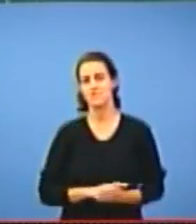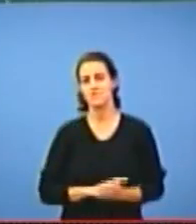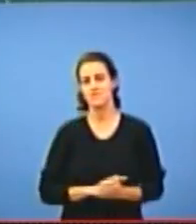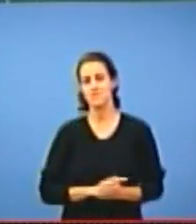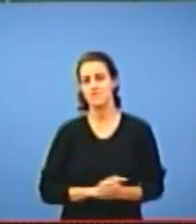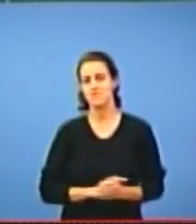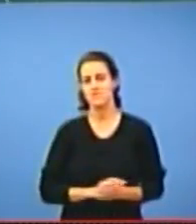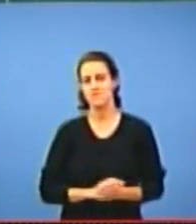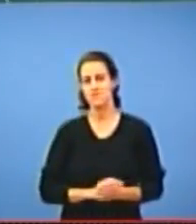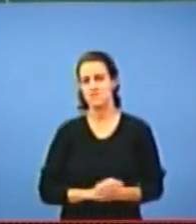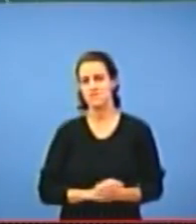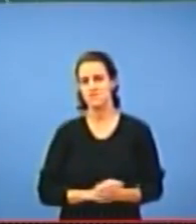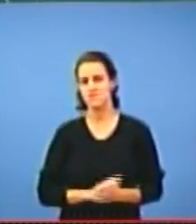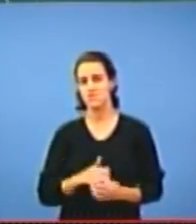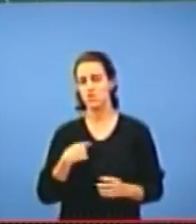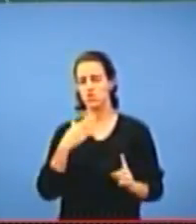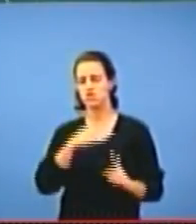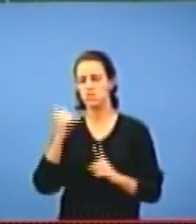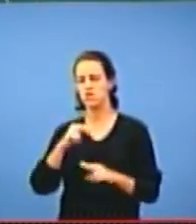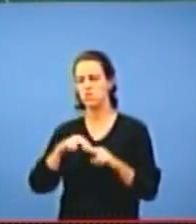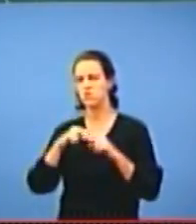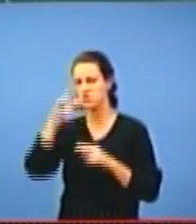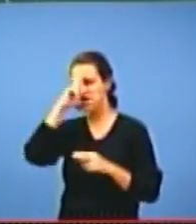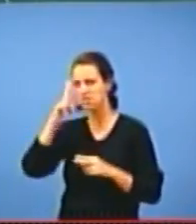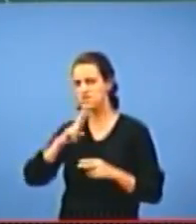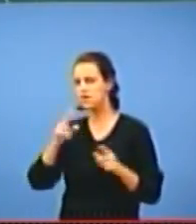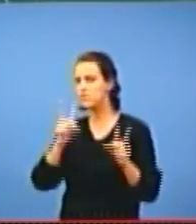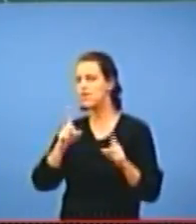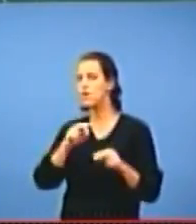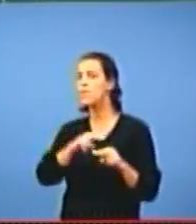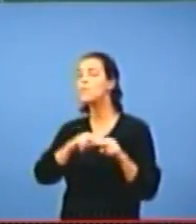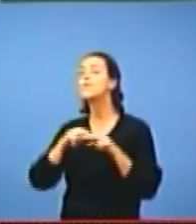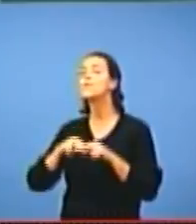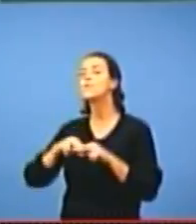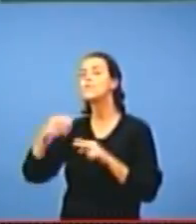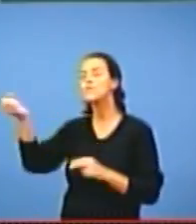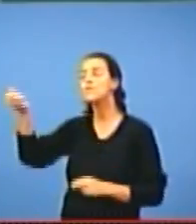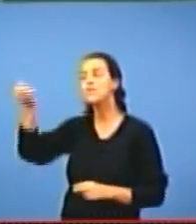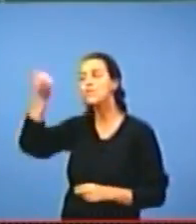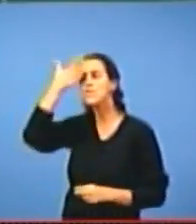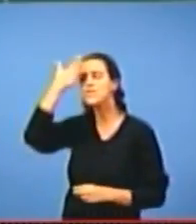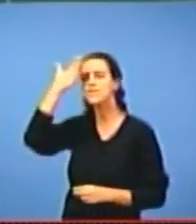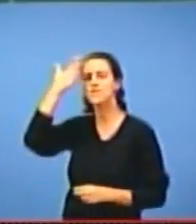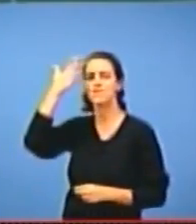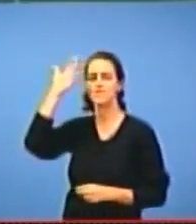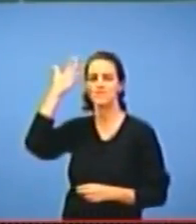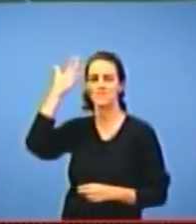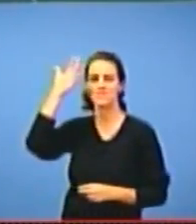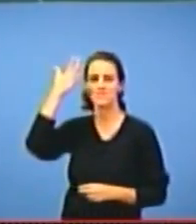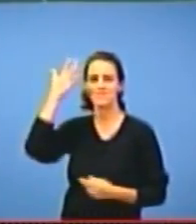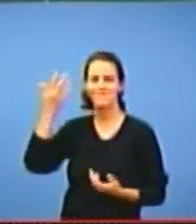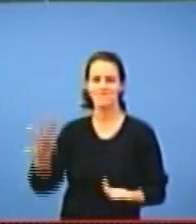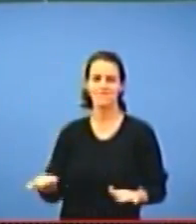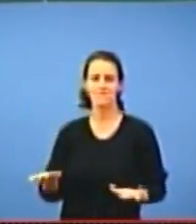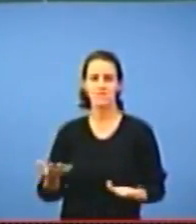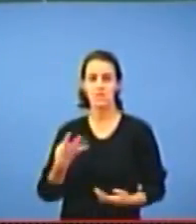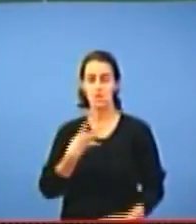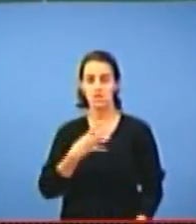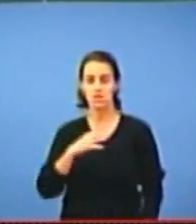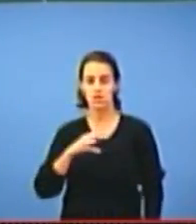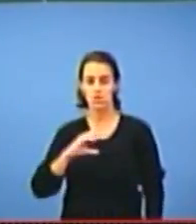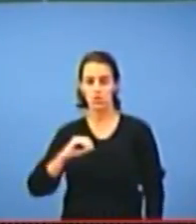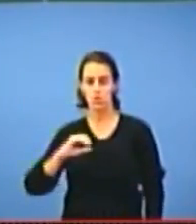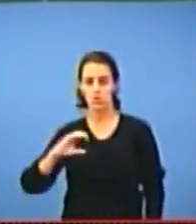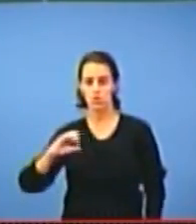Nosotros no fuimos llamados para andar en la razón, fuimos llamados para andar en la revelación, porque la razón es un peligro. ¿A quién voy a